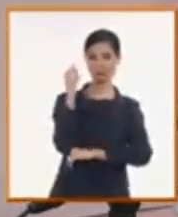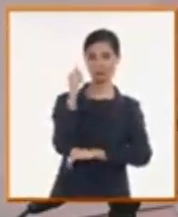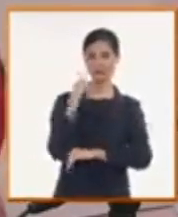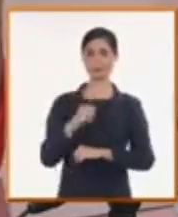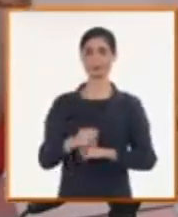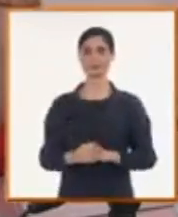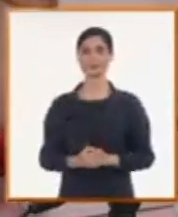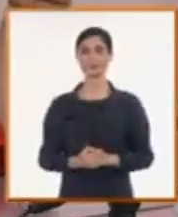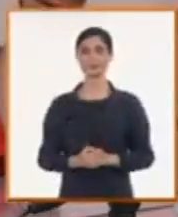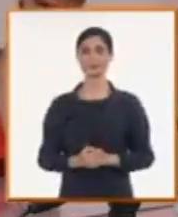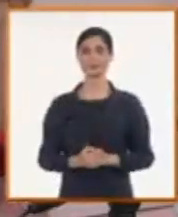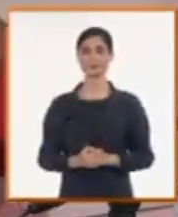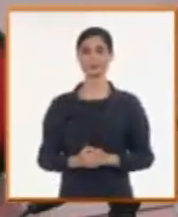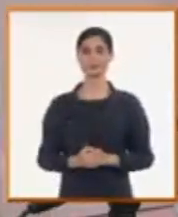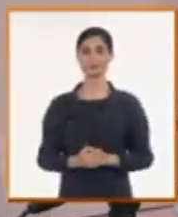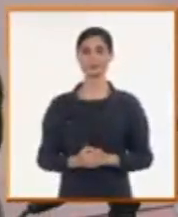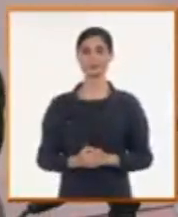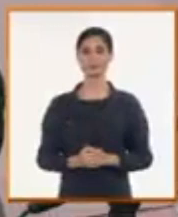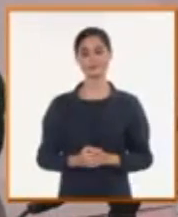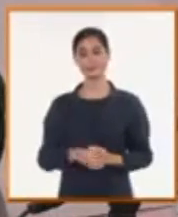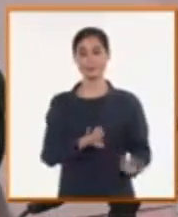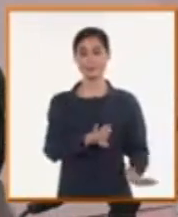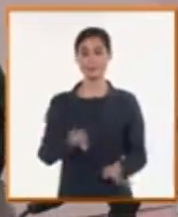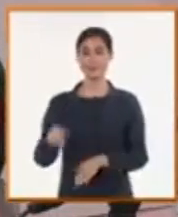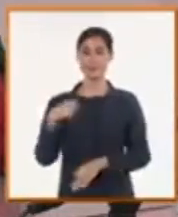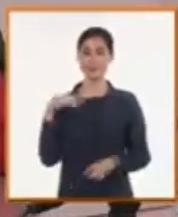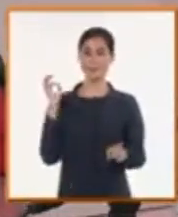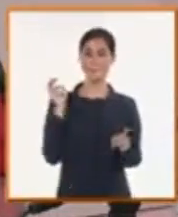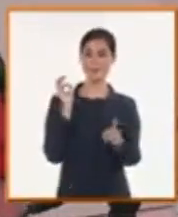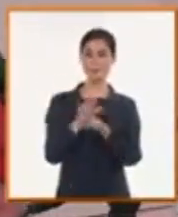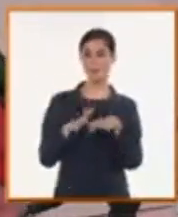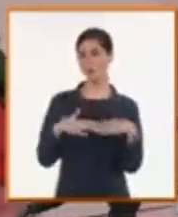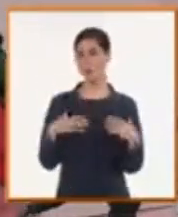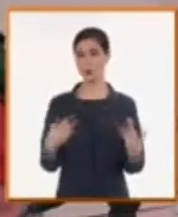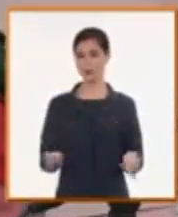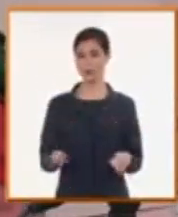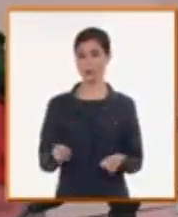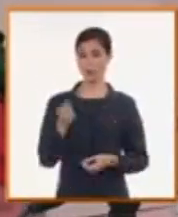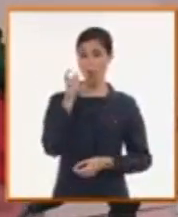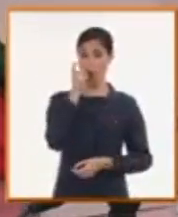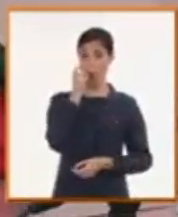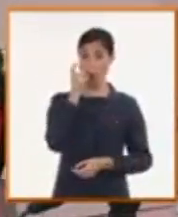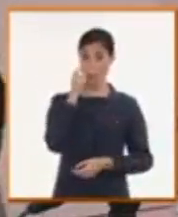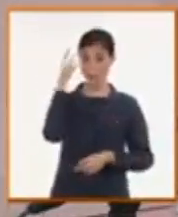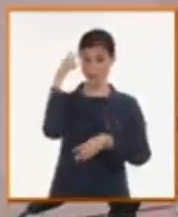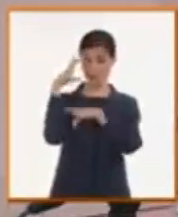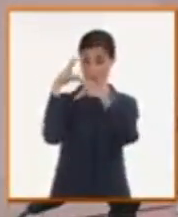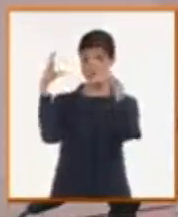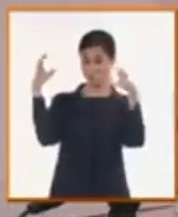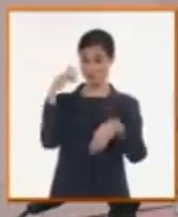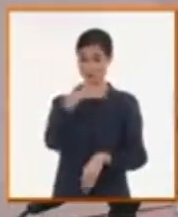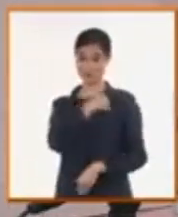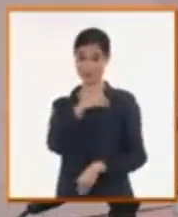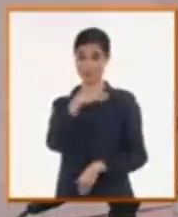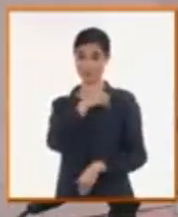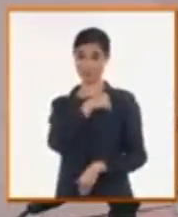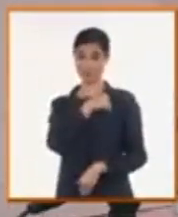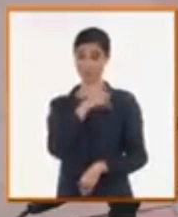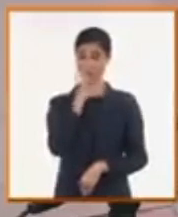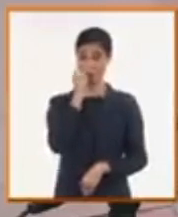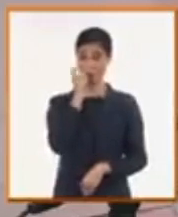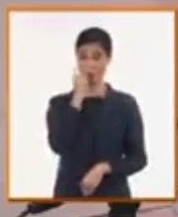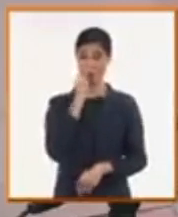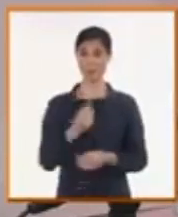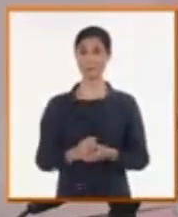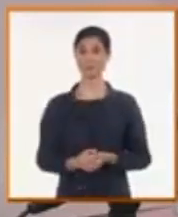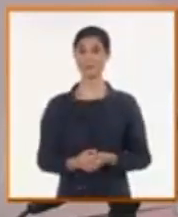Milton Díaz-Canter. Yo quiero empezar con usted. Yo decía, quizás tengamos que rectificar, porque cuando he hablado con ustedes de la batalla, me dice